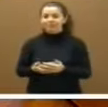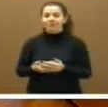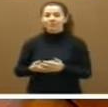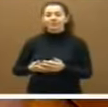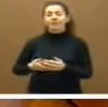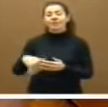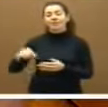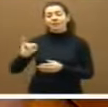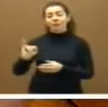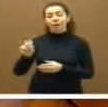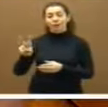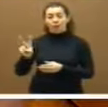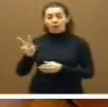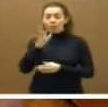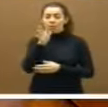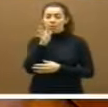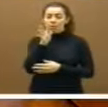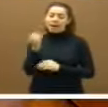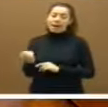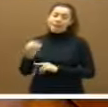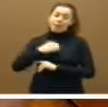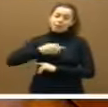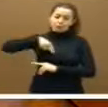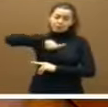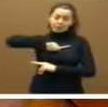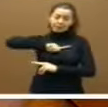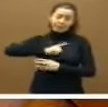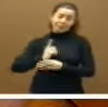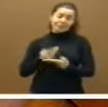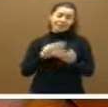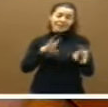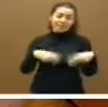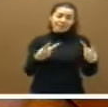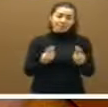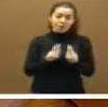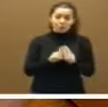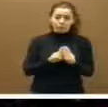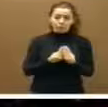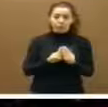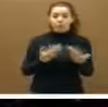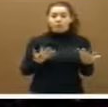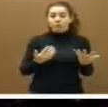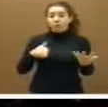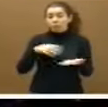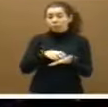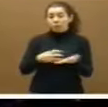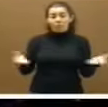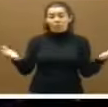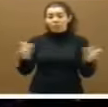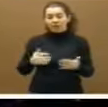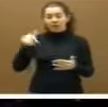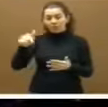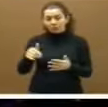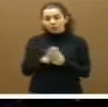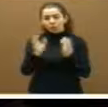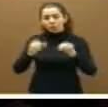Izquierda Unida por apoyar esta enmienda conjunta. Sin duda, hoy este tipo de acuerdo sí es hacer una